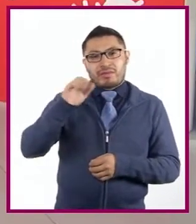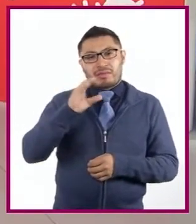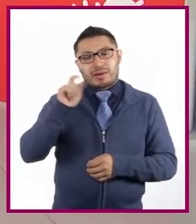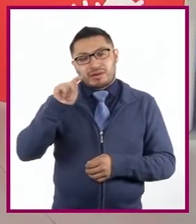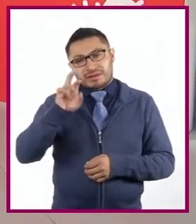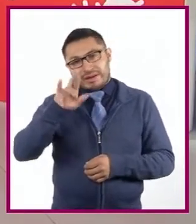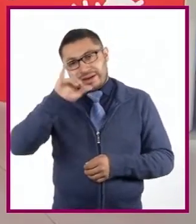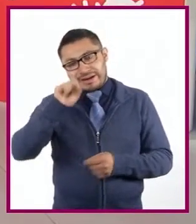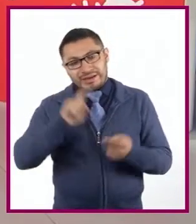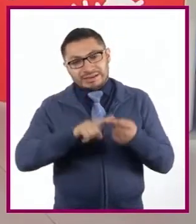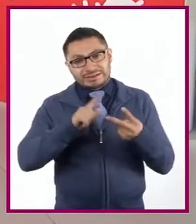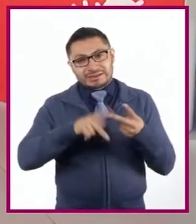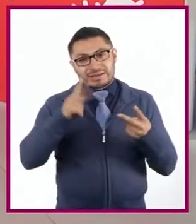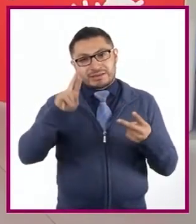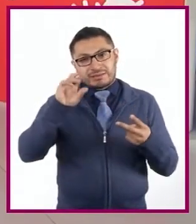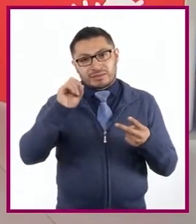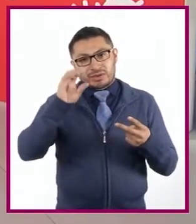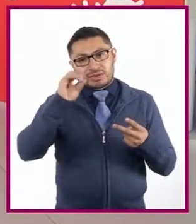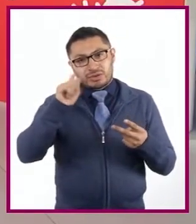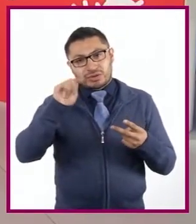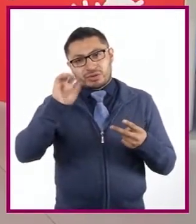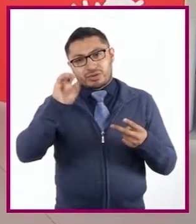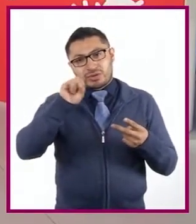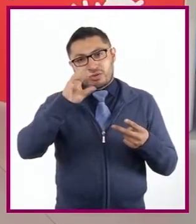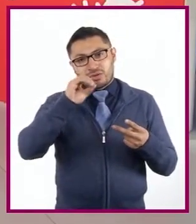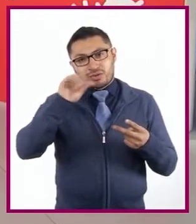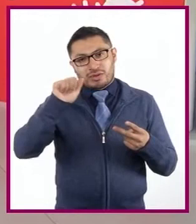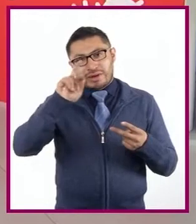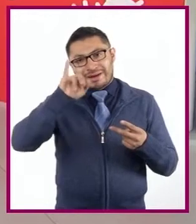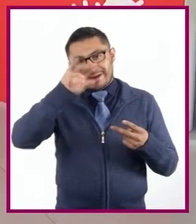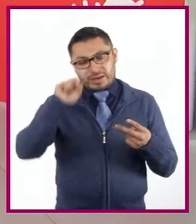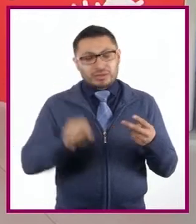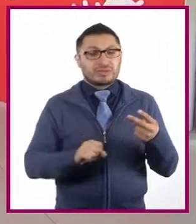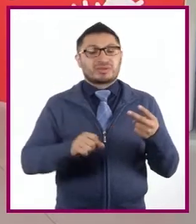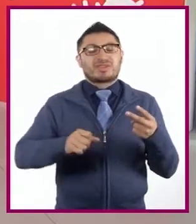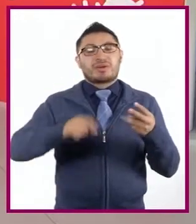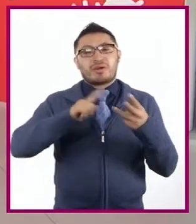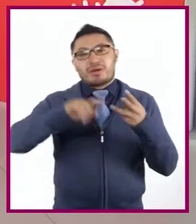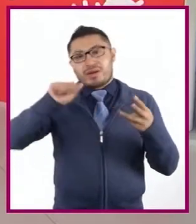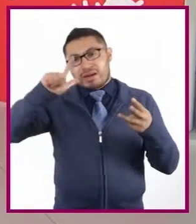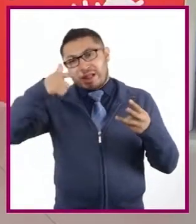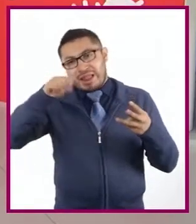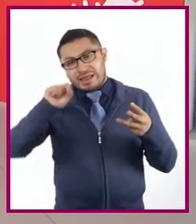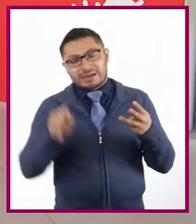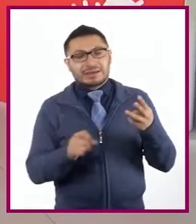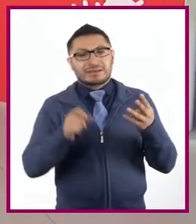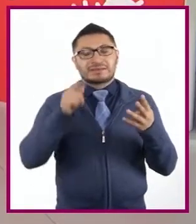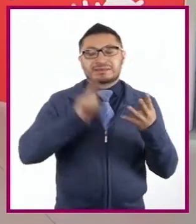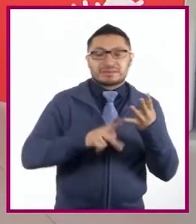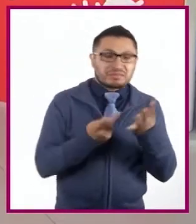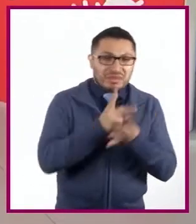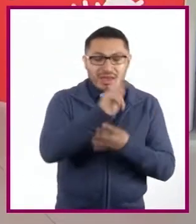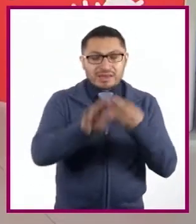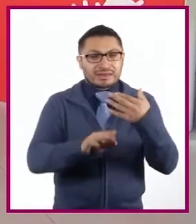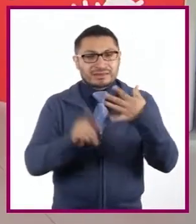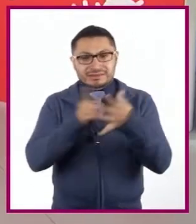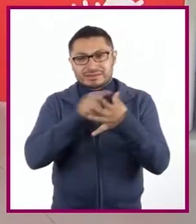protozoarios, hongos, algas, así como plantas y animales, que luchan por los